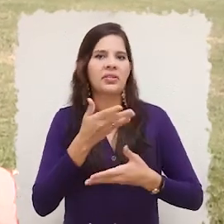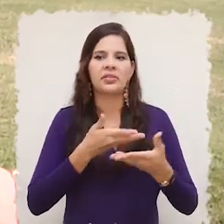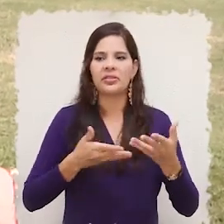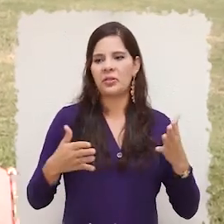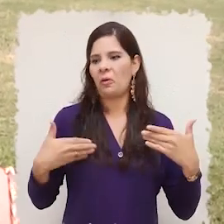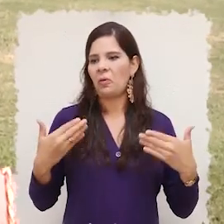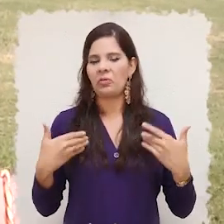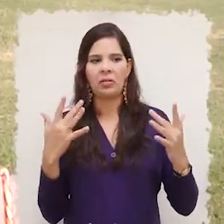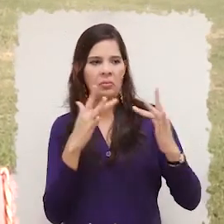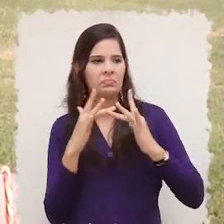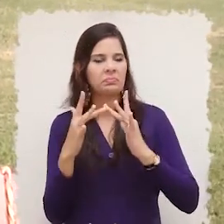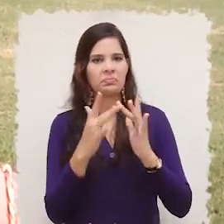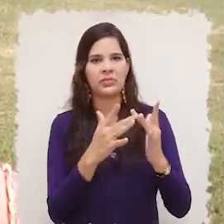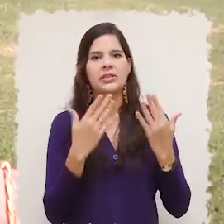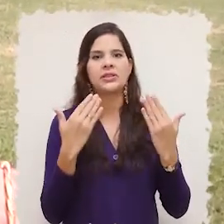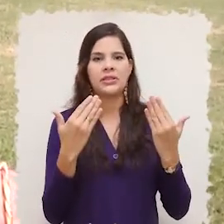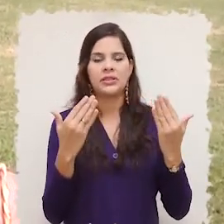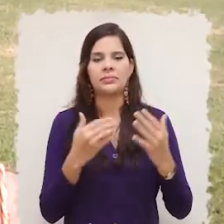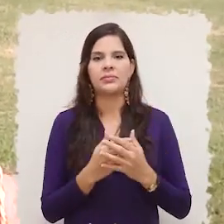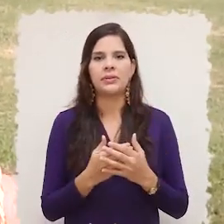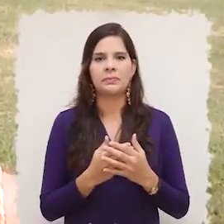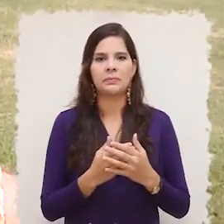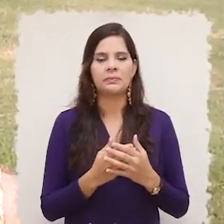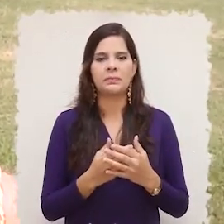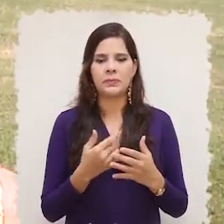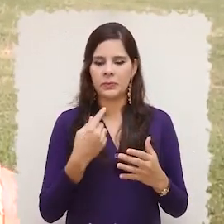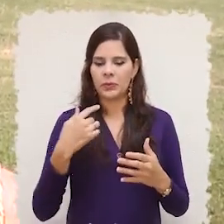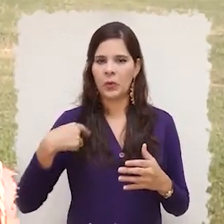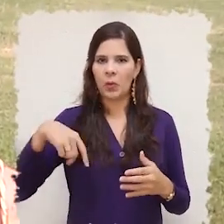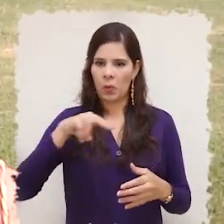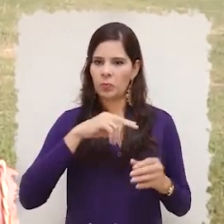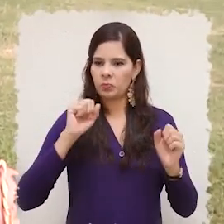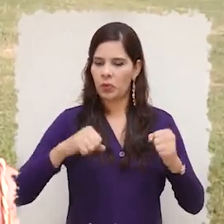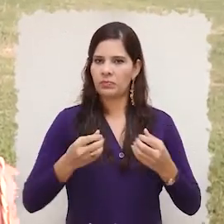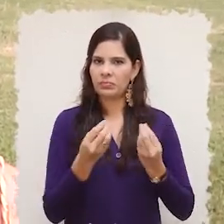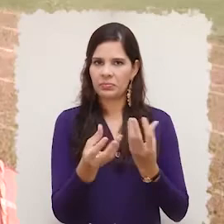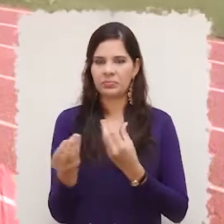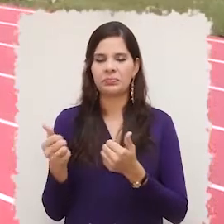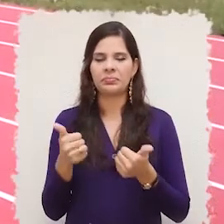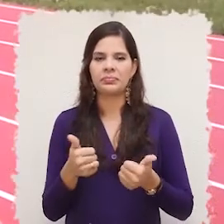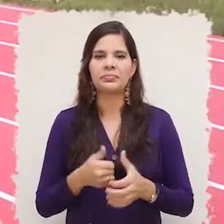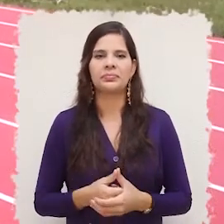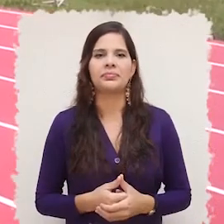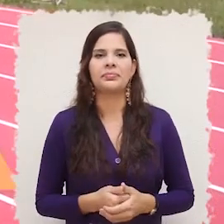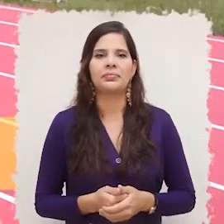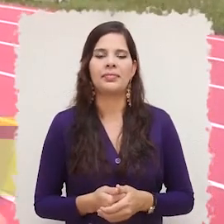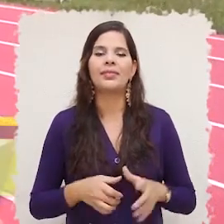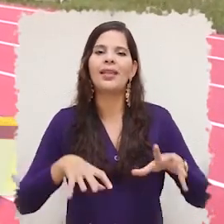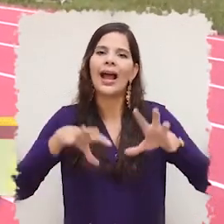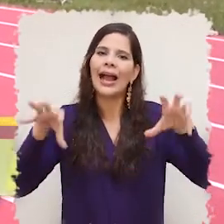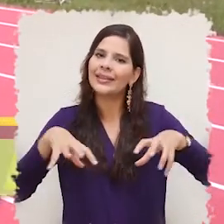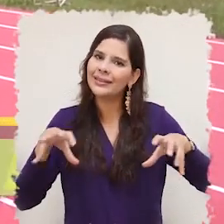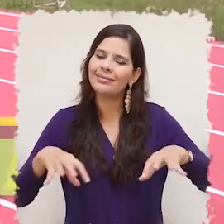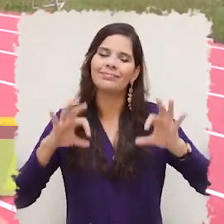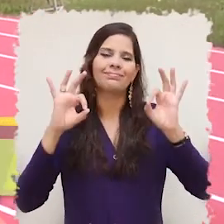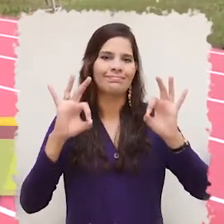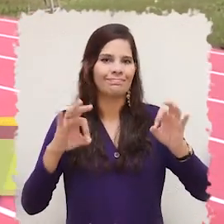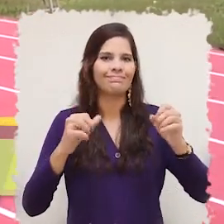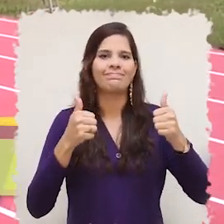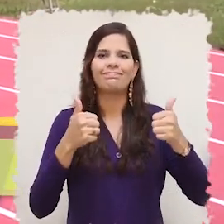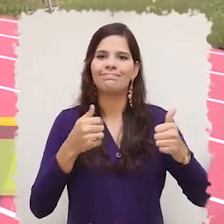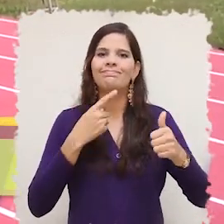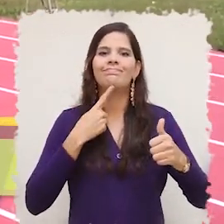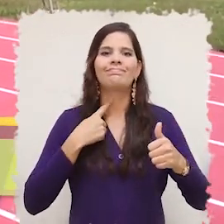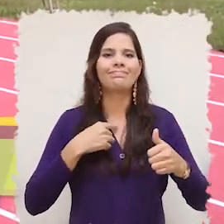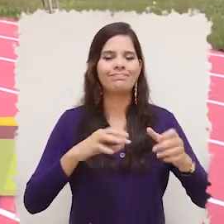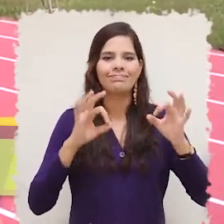compañerismo entre otros y conocernos y explorar lo que nosotros, verdad, podemos dar. Muy buena esta actividad porque,